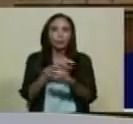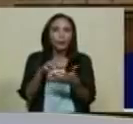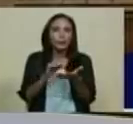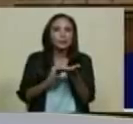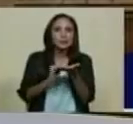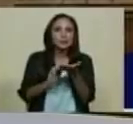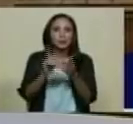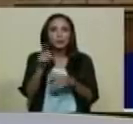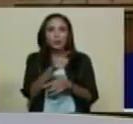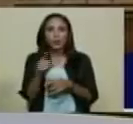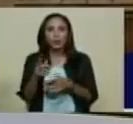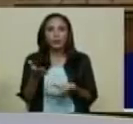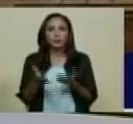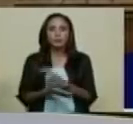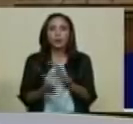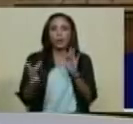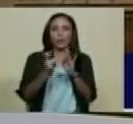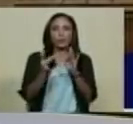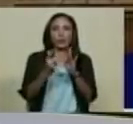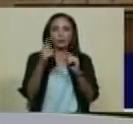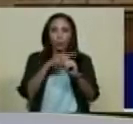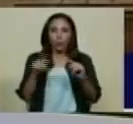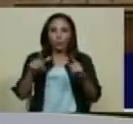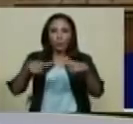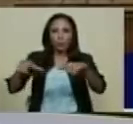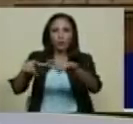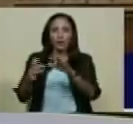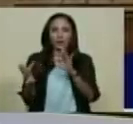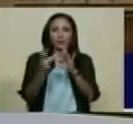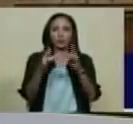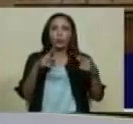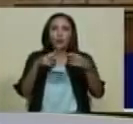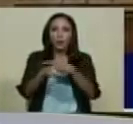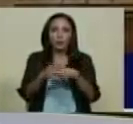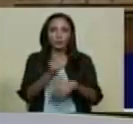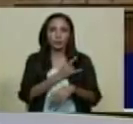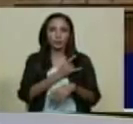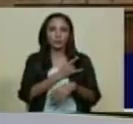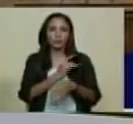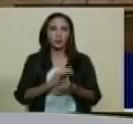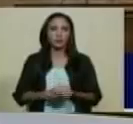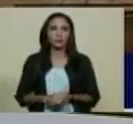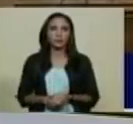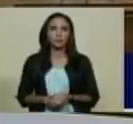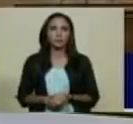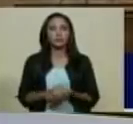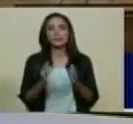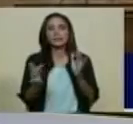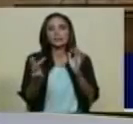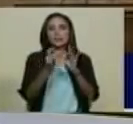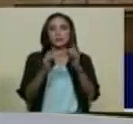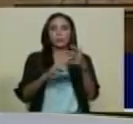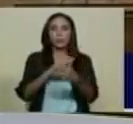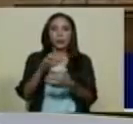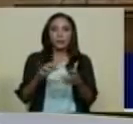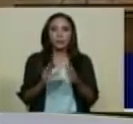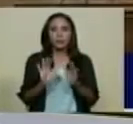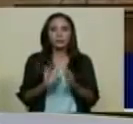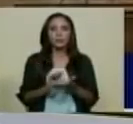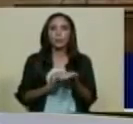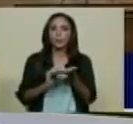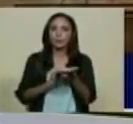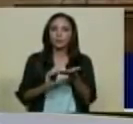a ser resuelto? Hay problemas en el pase de este importante acto de inauguración de la